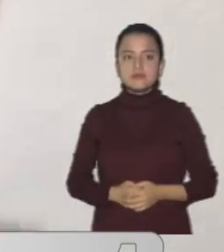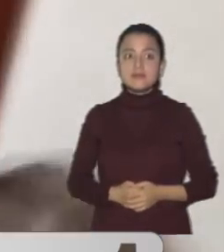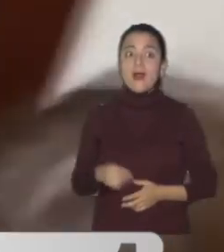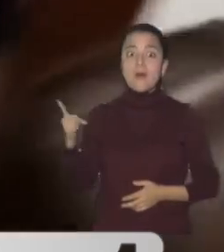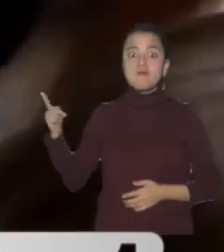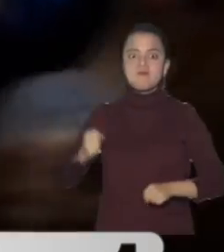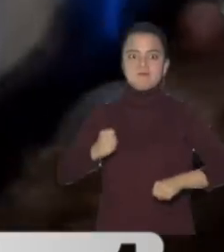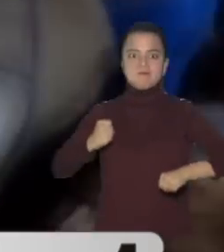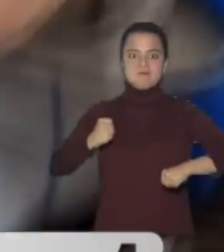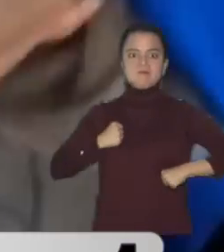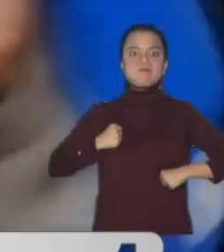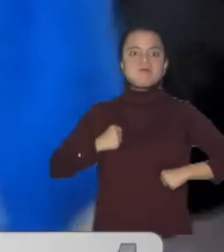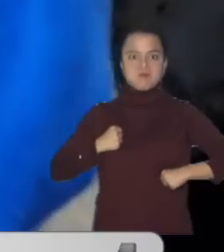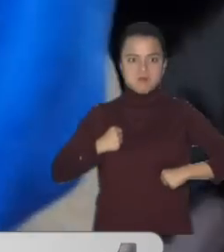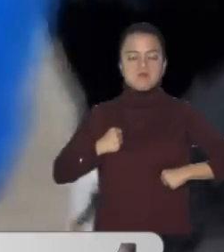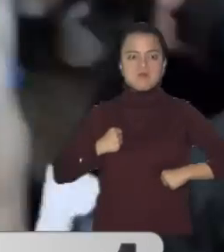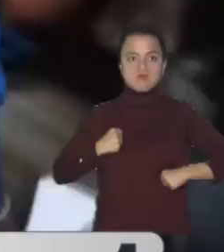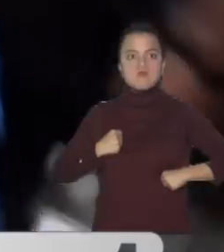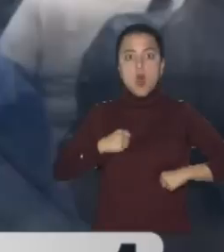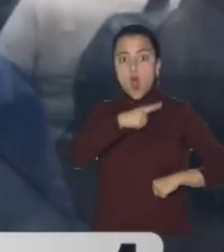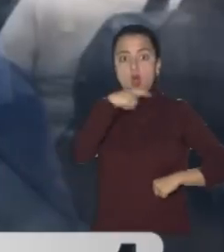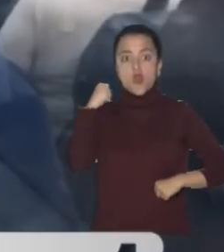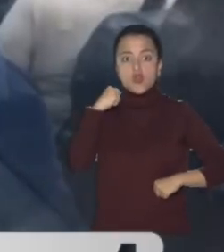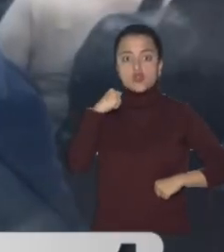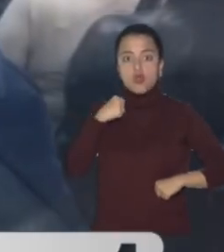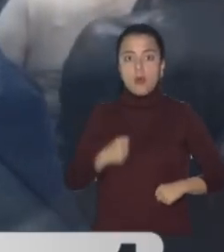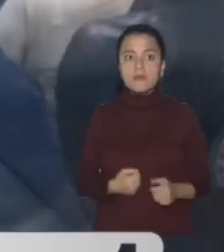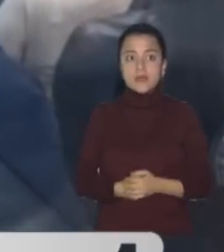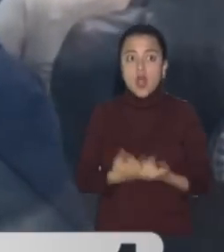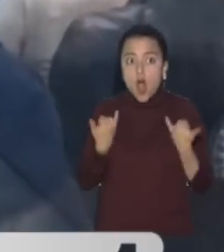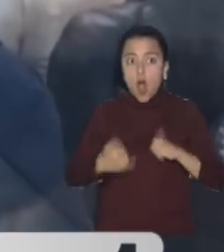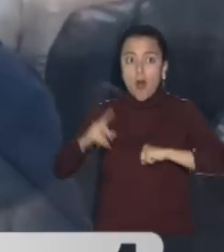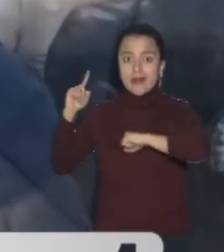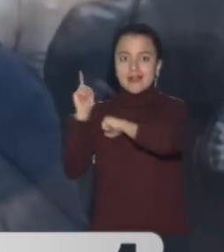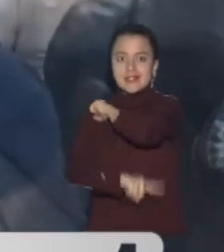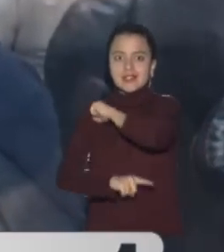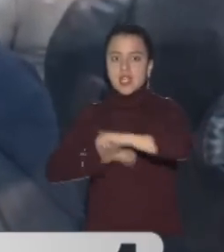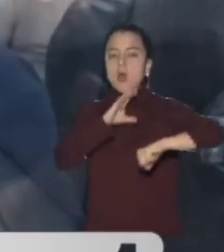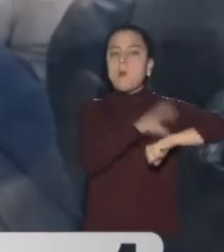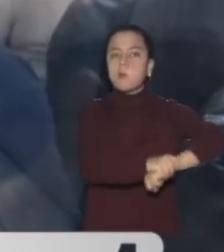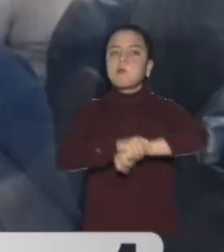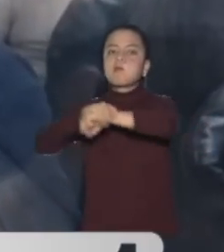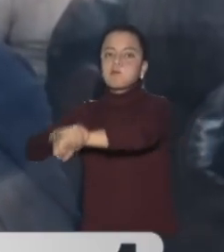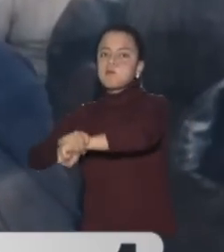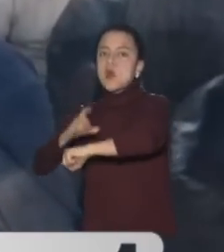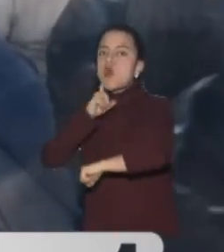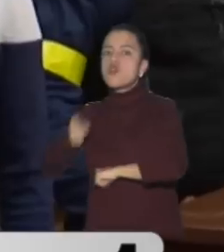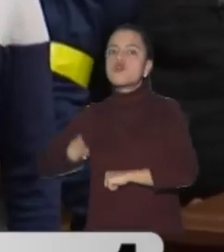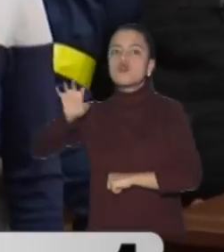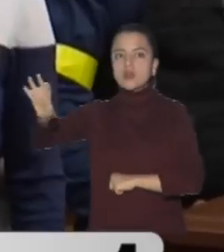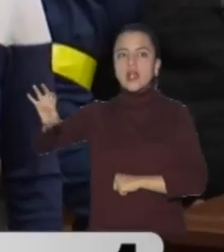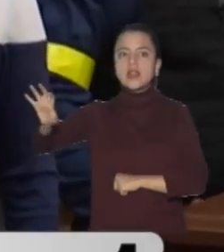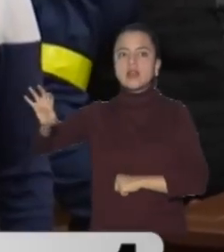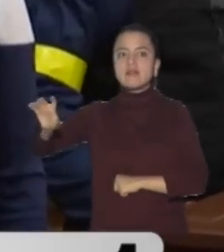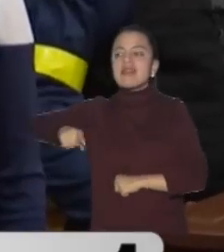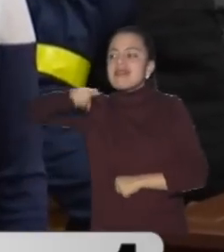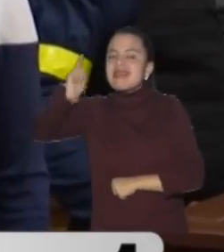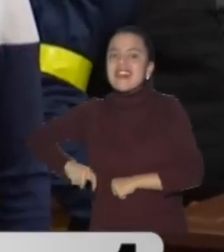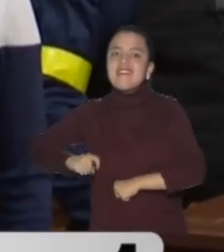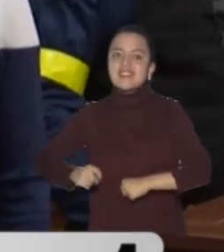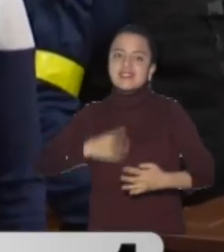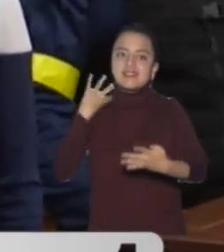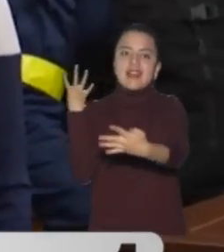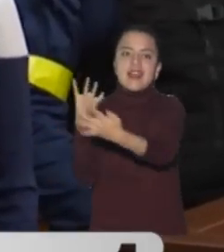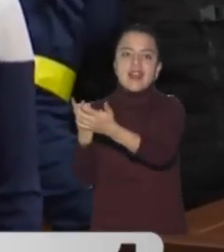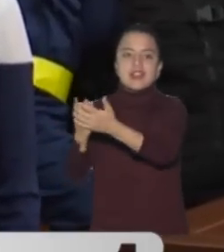Fiscalía ucraniana pidió una condena de prisión perpetua contra el primer soldado ruso juzgado por crímenes de guerra cometidos durante la